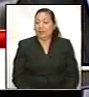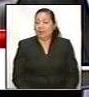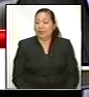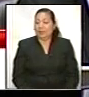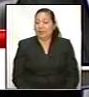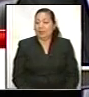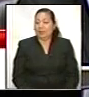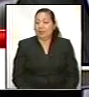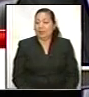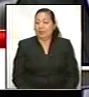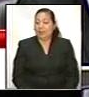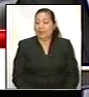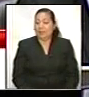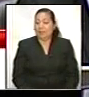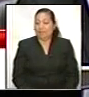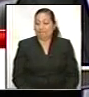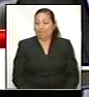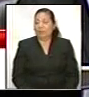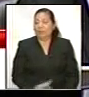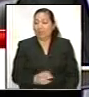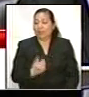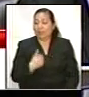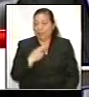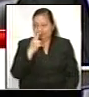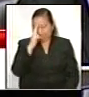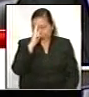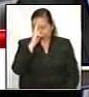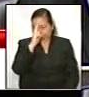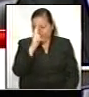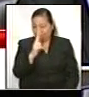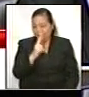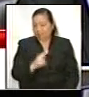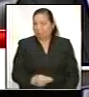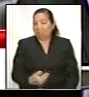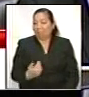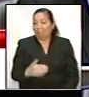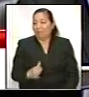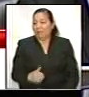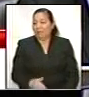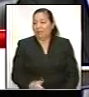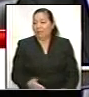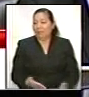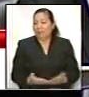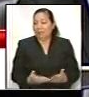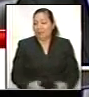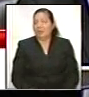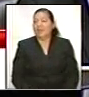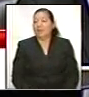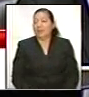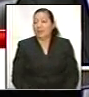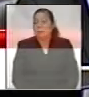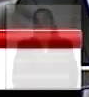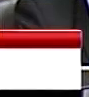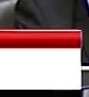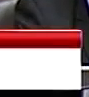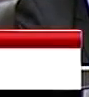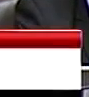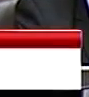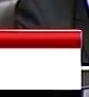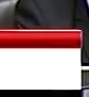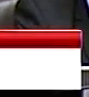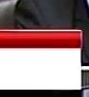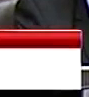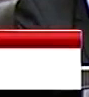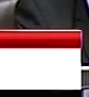Gracias, presidente. Yo creo que todos debemos respetarnos. Parece que estuviéramos ni en el colegio, creo yo. En fin,